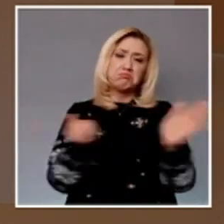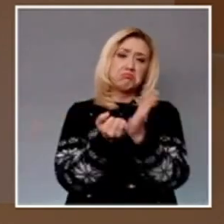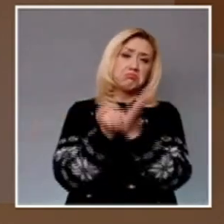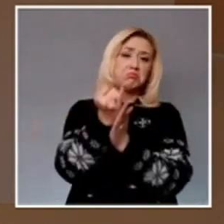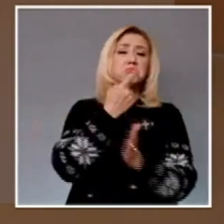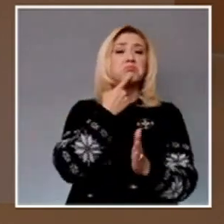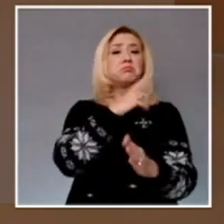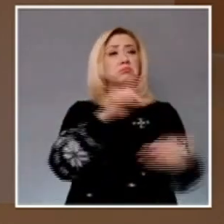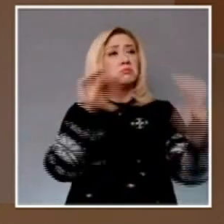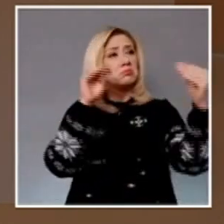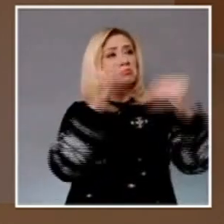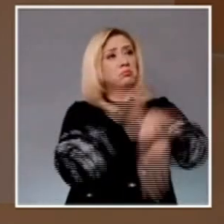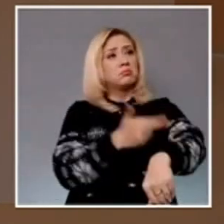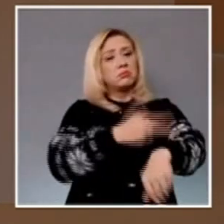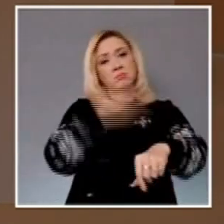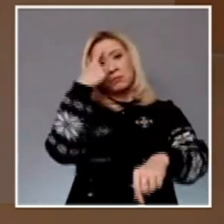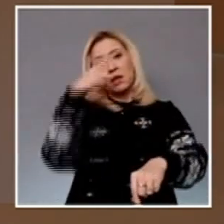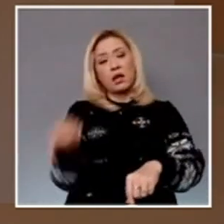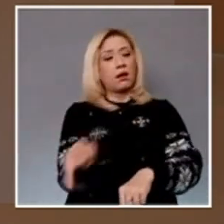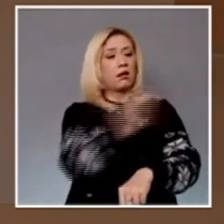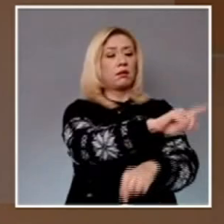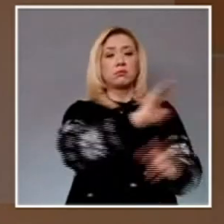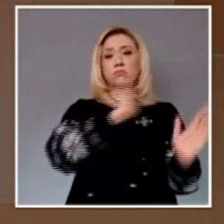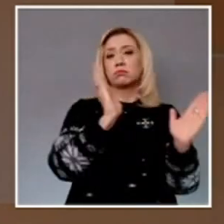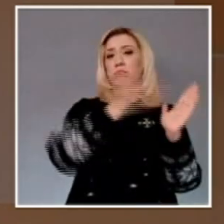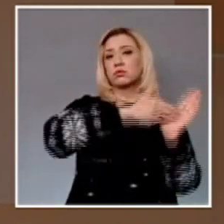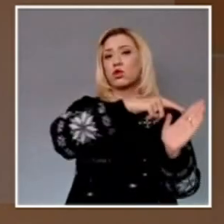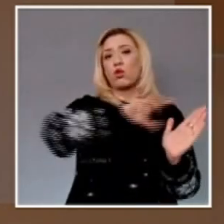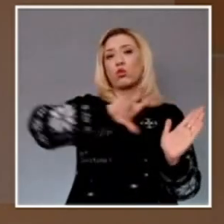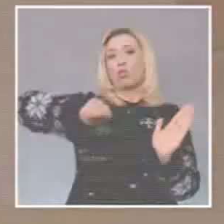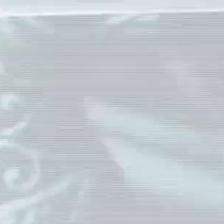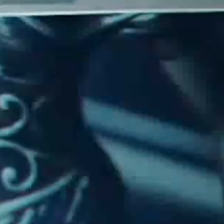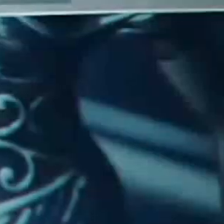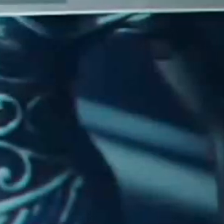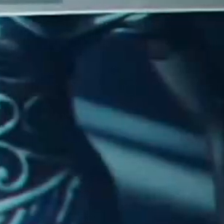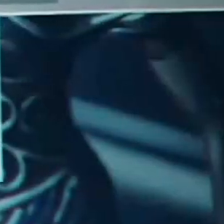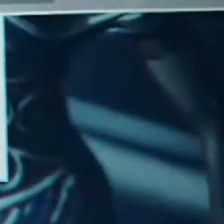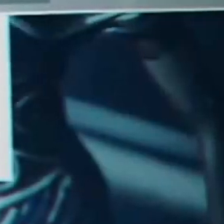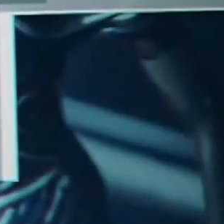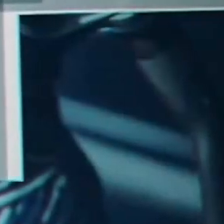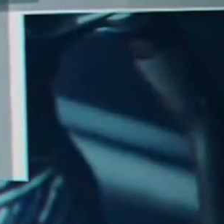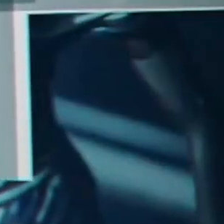sancionador, instruyendo el OPLE, resolviendo el tribunal local.